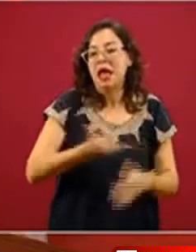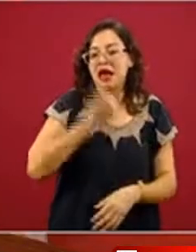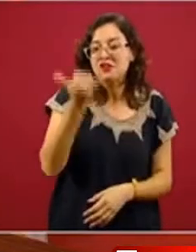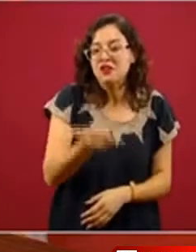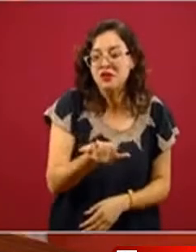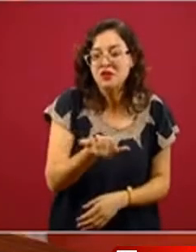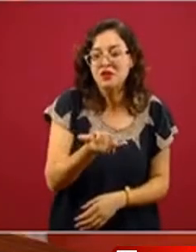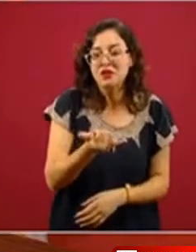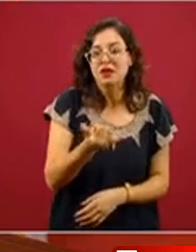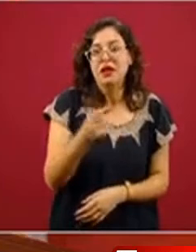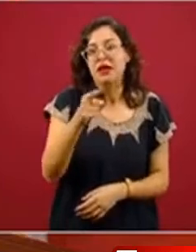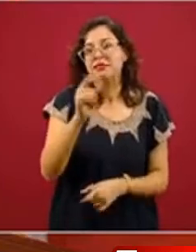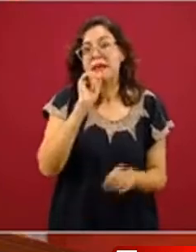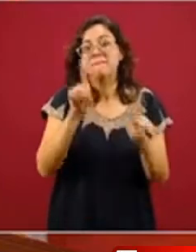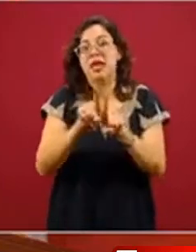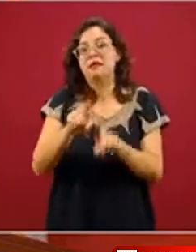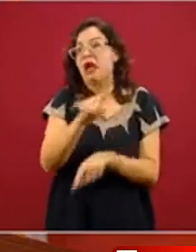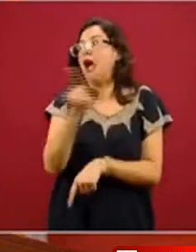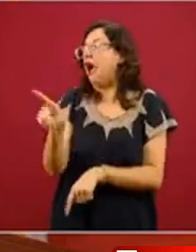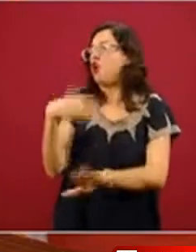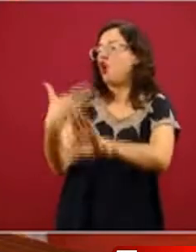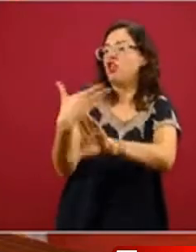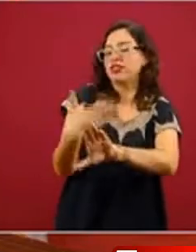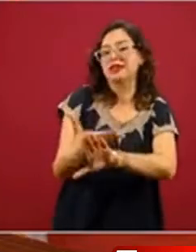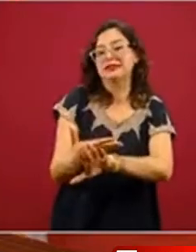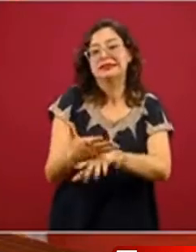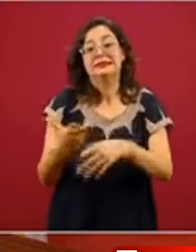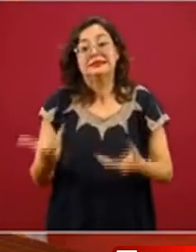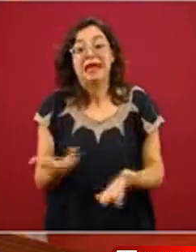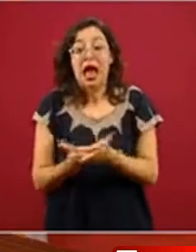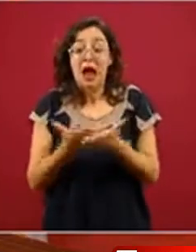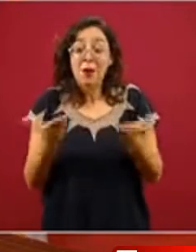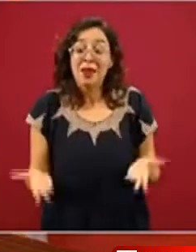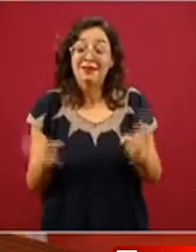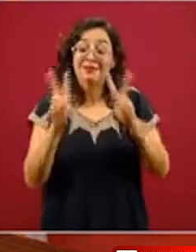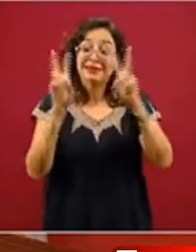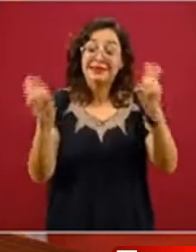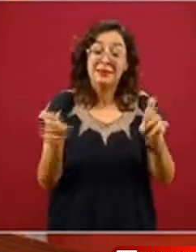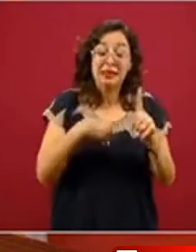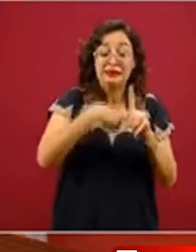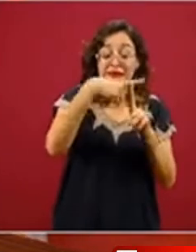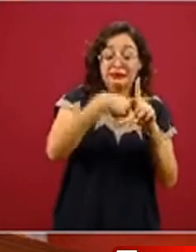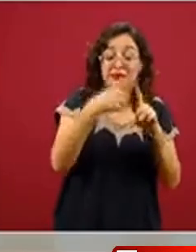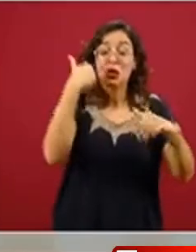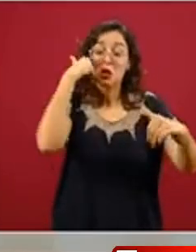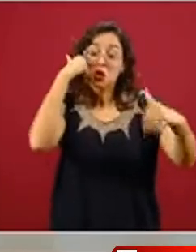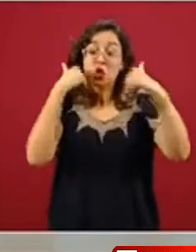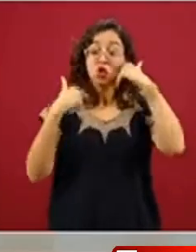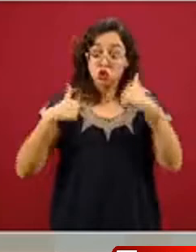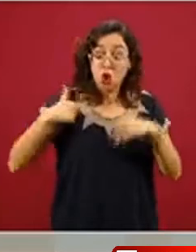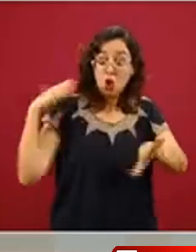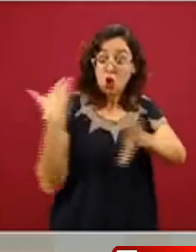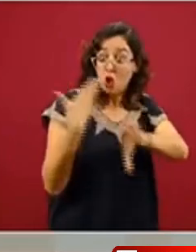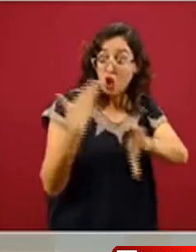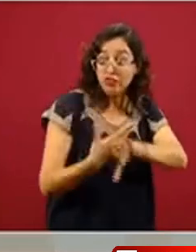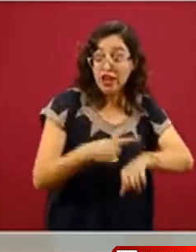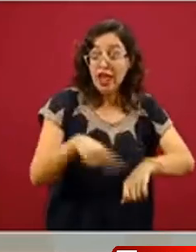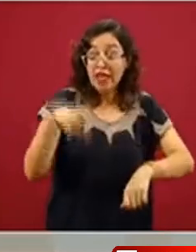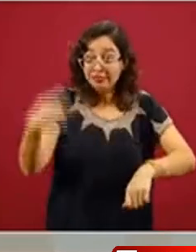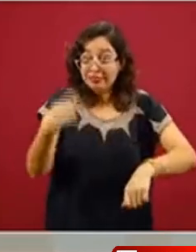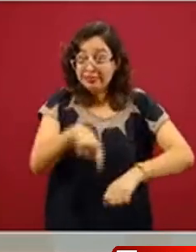comentario sobre las limitaciones del monitoreo de temperatura, y no debe interpretarse como que soy enemigo de los